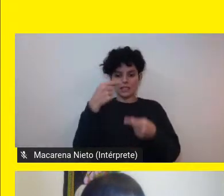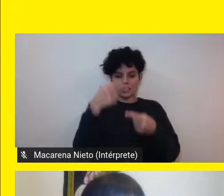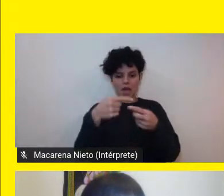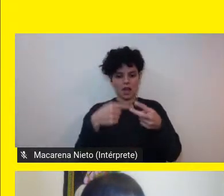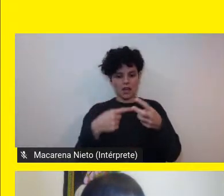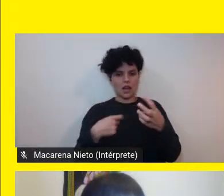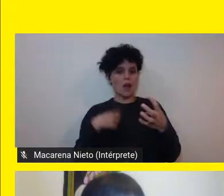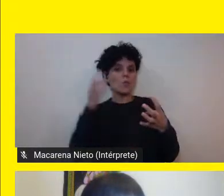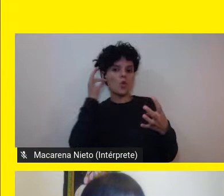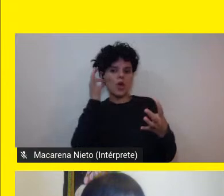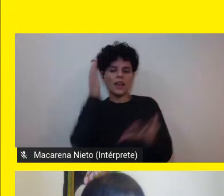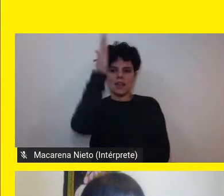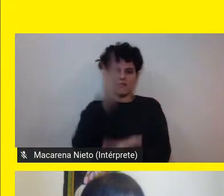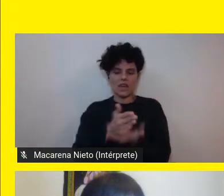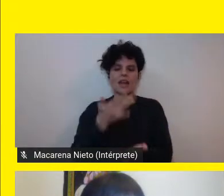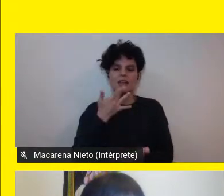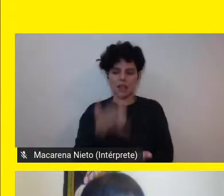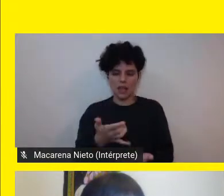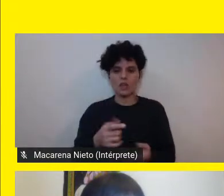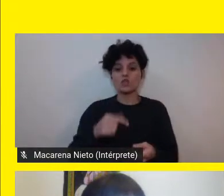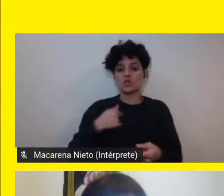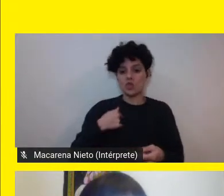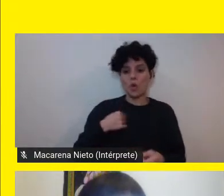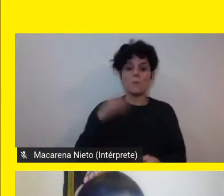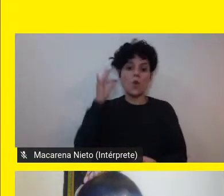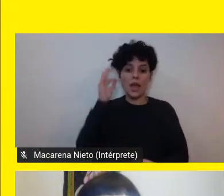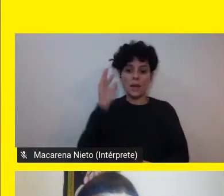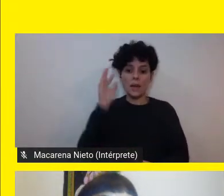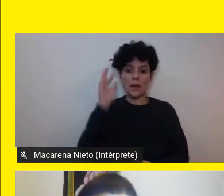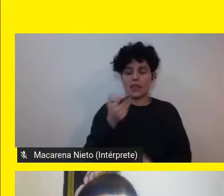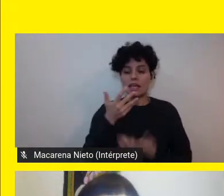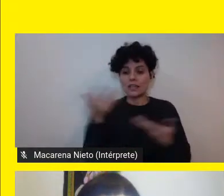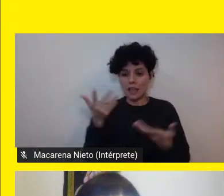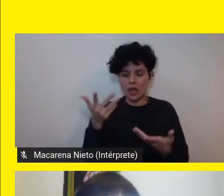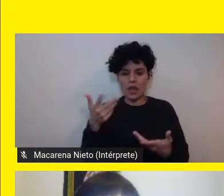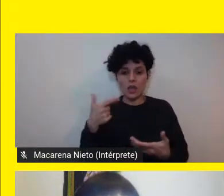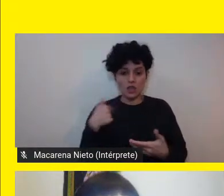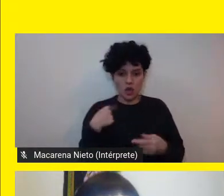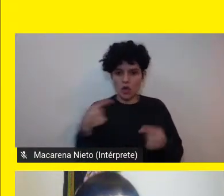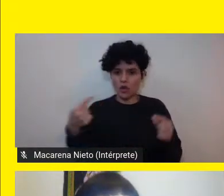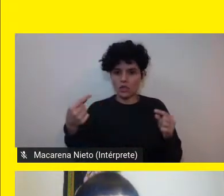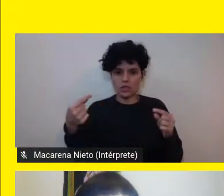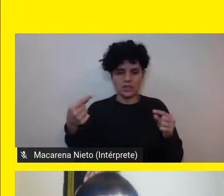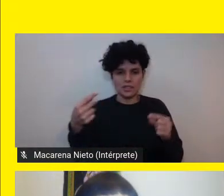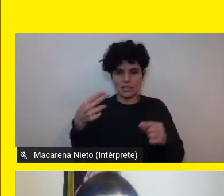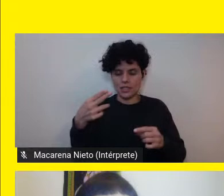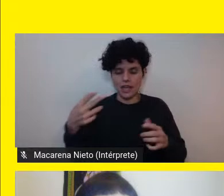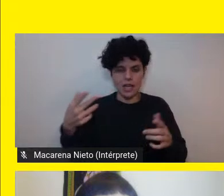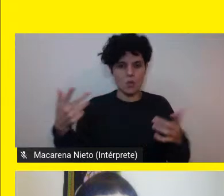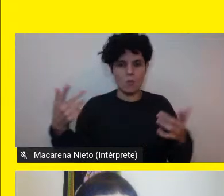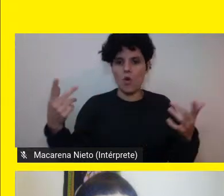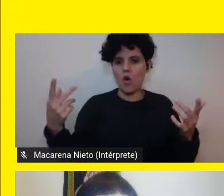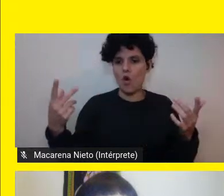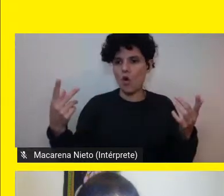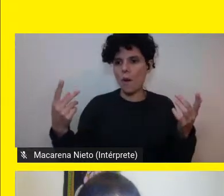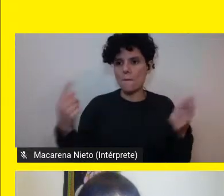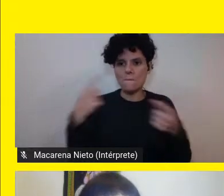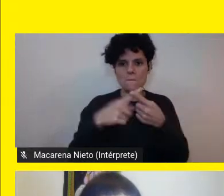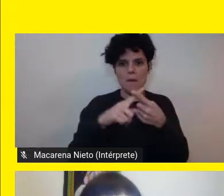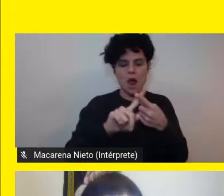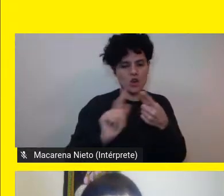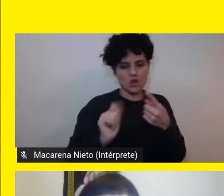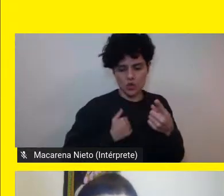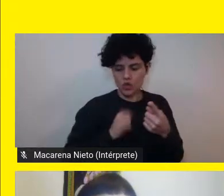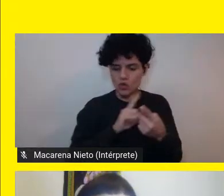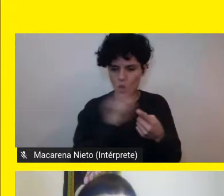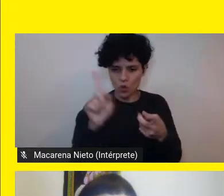contra ese modelo de madre, al punto de asesinar a sus hijos, en los casos que